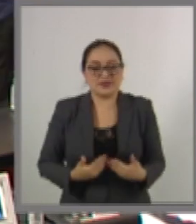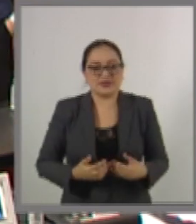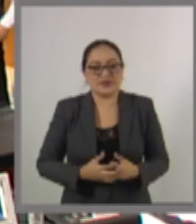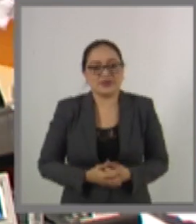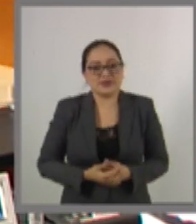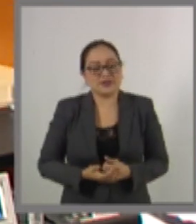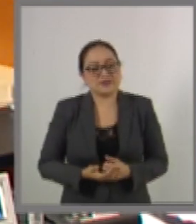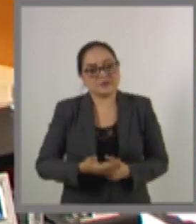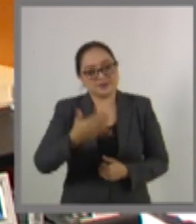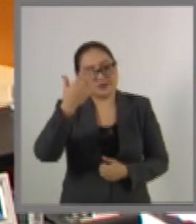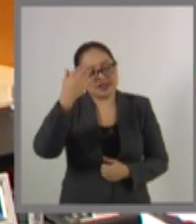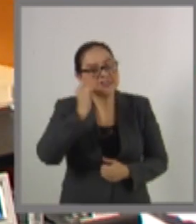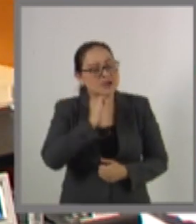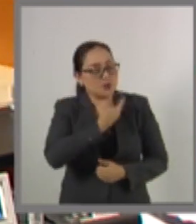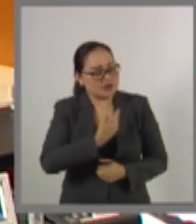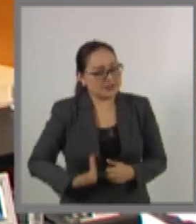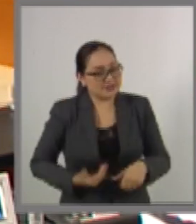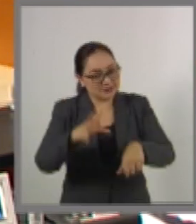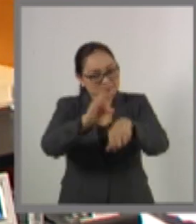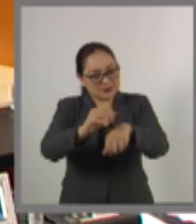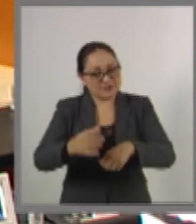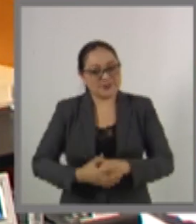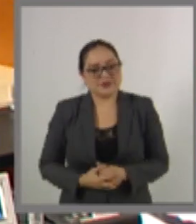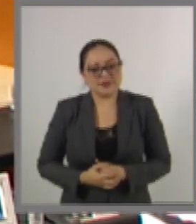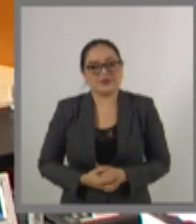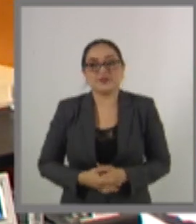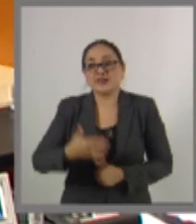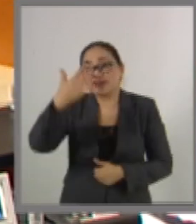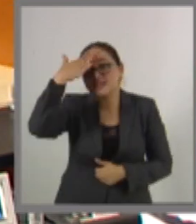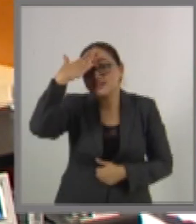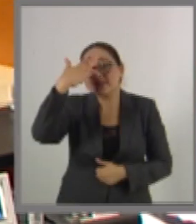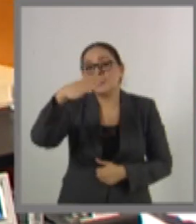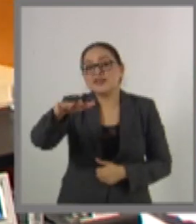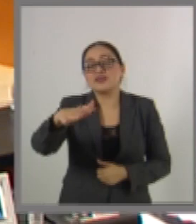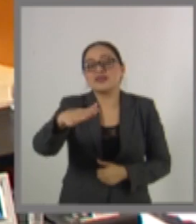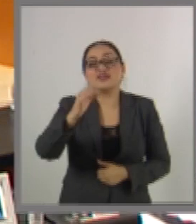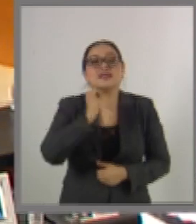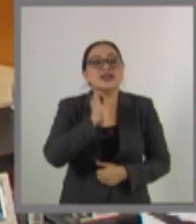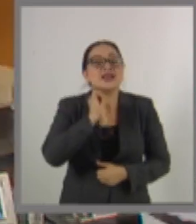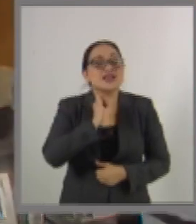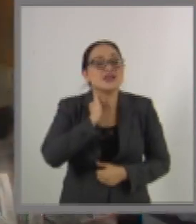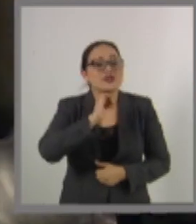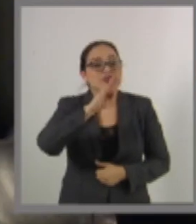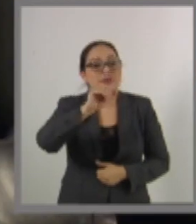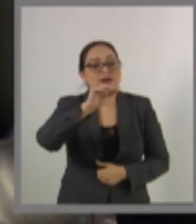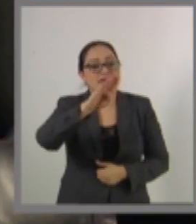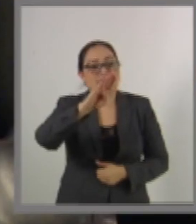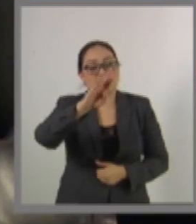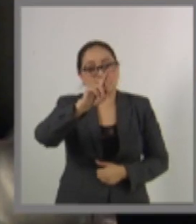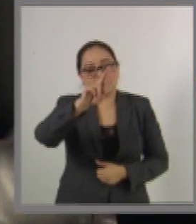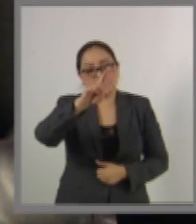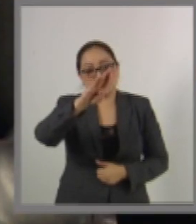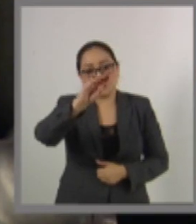Con su permiso, senador presidente, señor senador Barbosa, hace